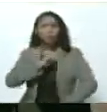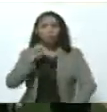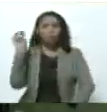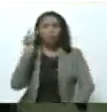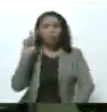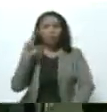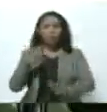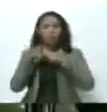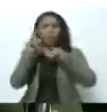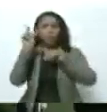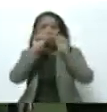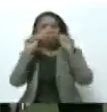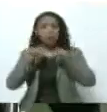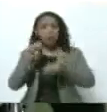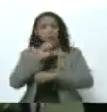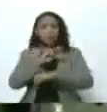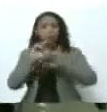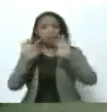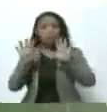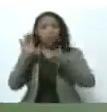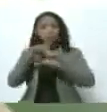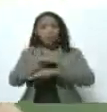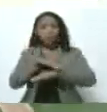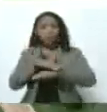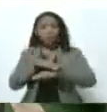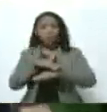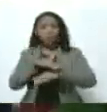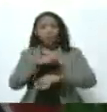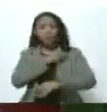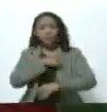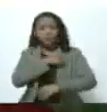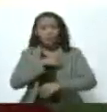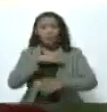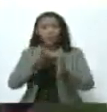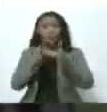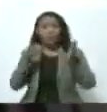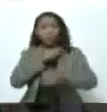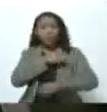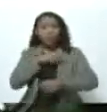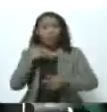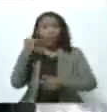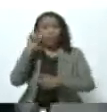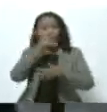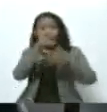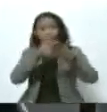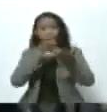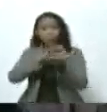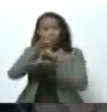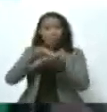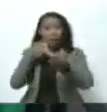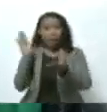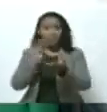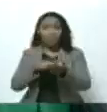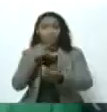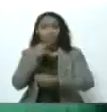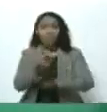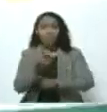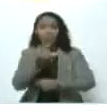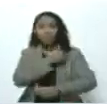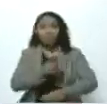todo este sistema de 29 misiones y grandes misiones que tienen una línea estratégica, vicepresidenta, que ha trazado el presidente, y es